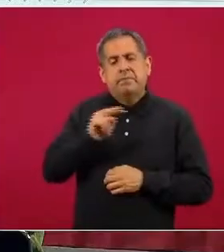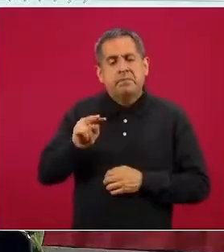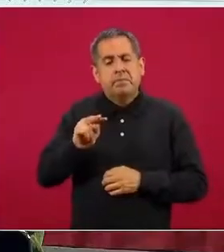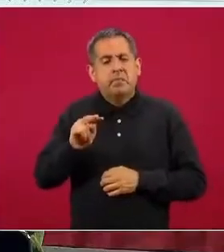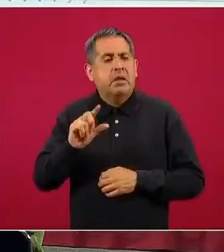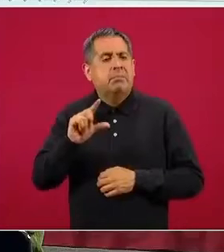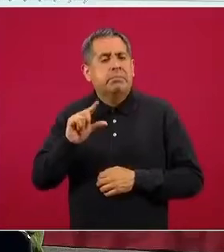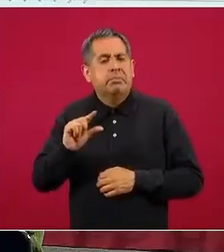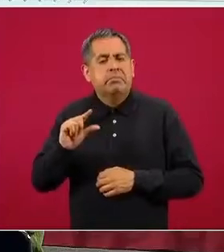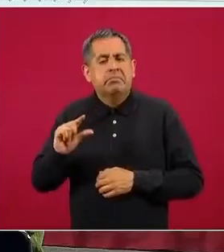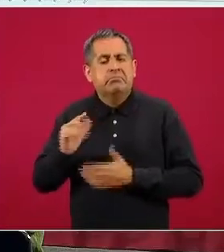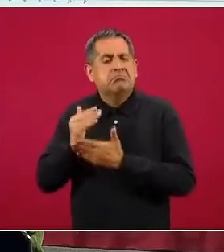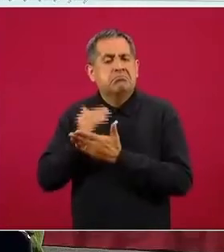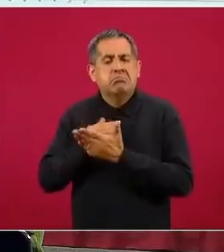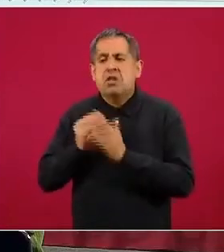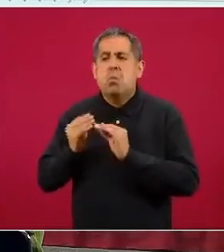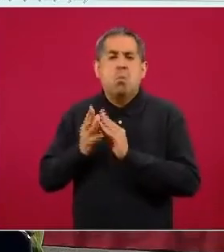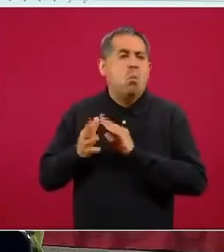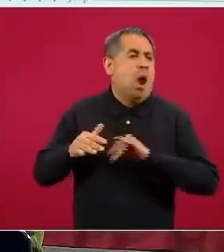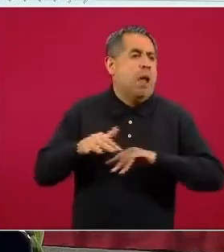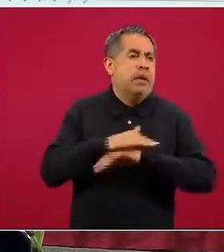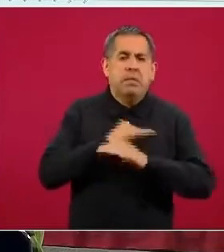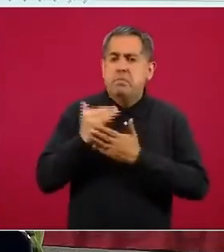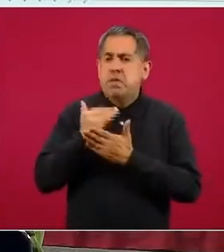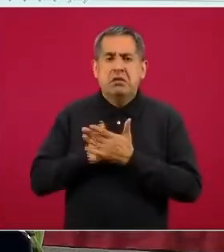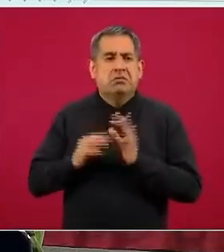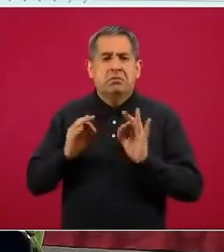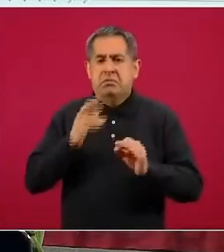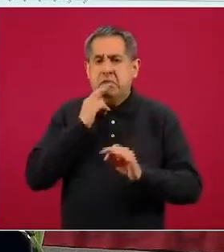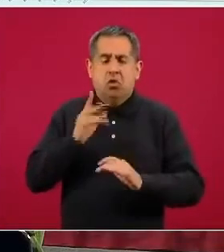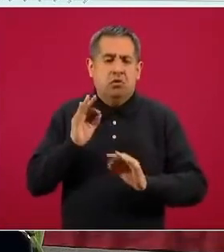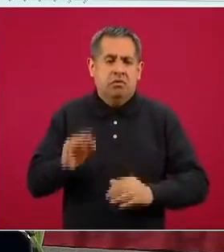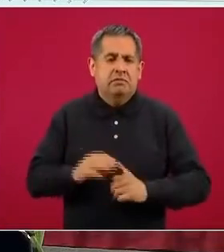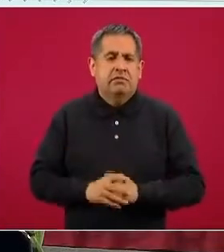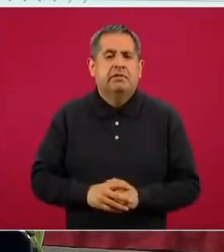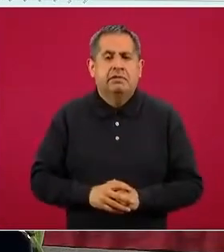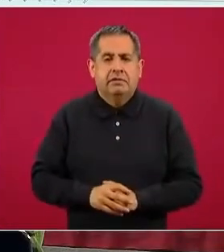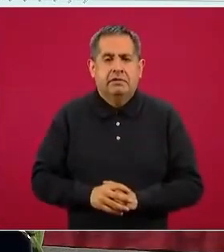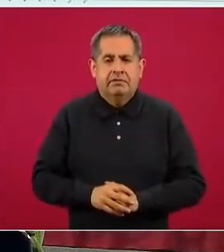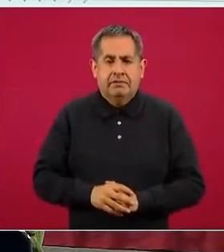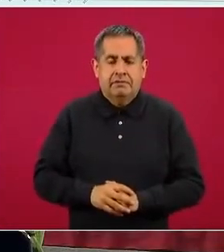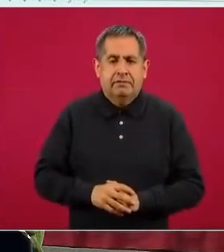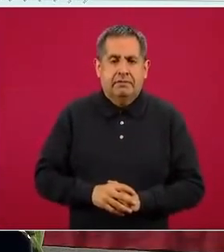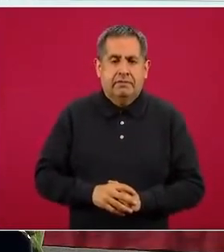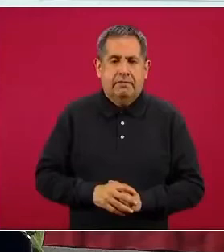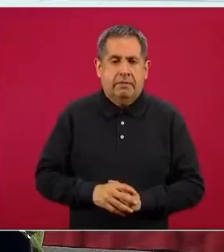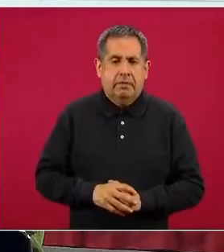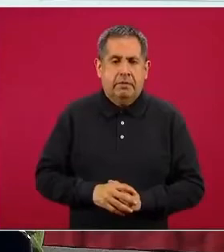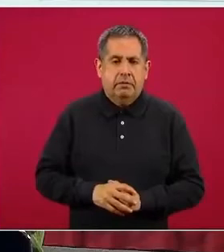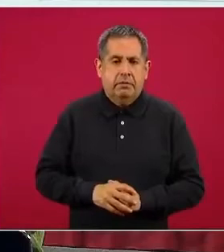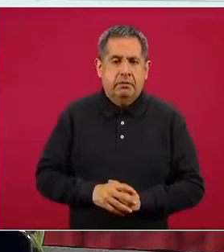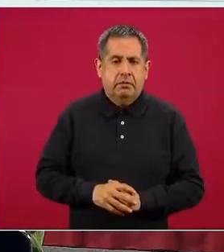una disminución en la movilidad de la población de Campeche. La siguiente, por favor.